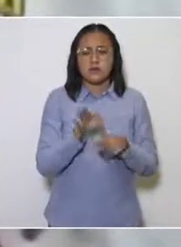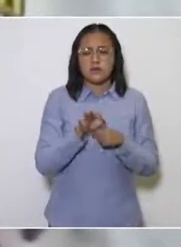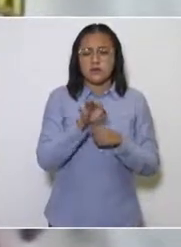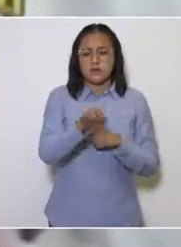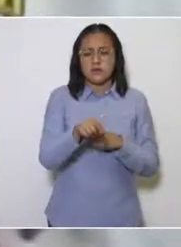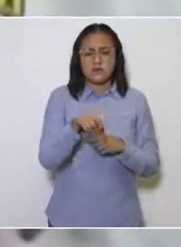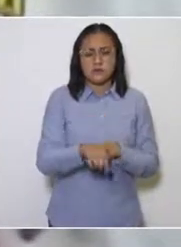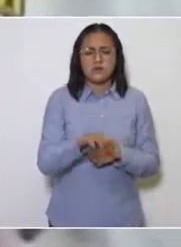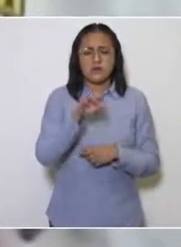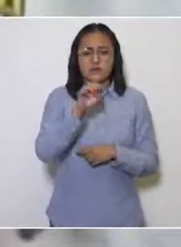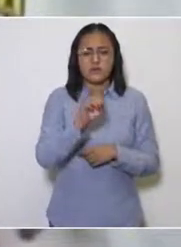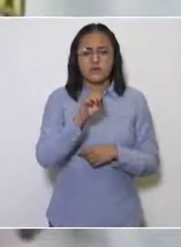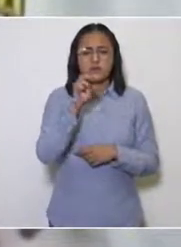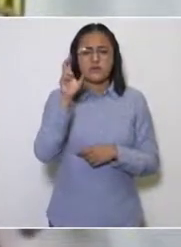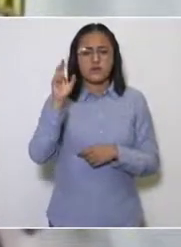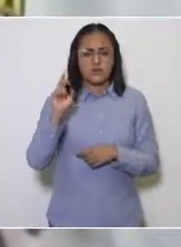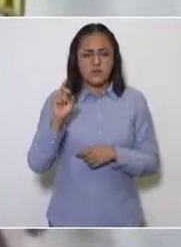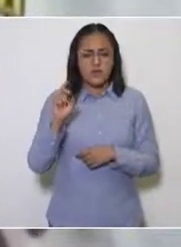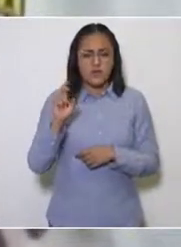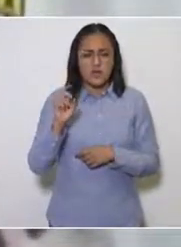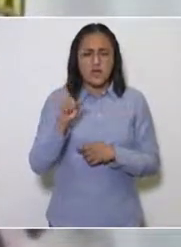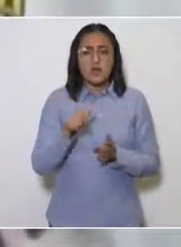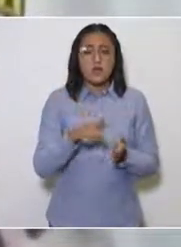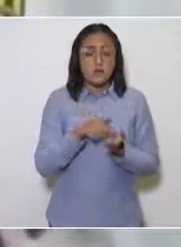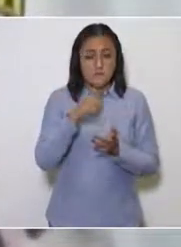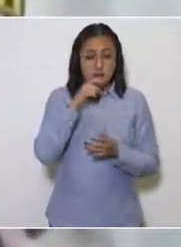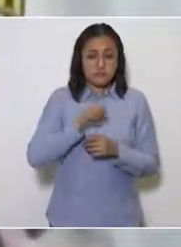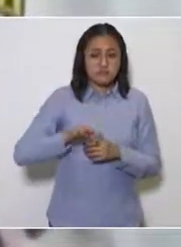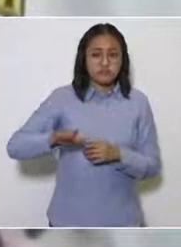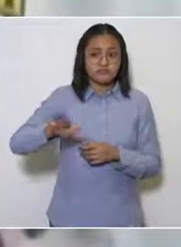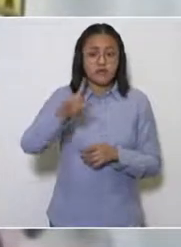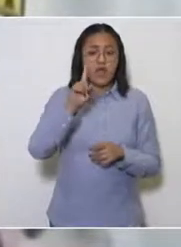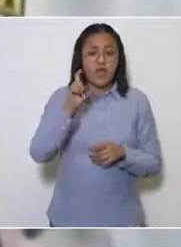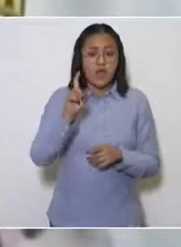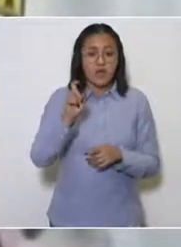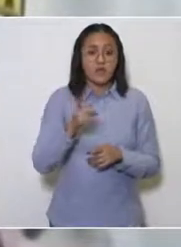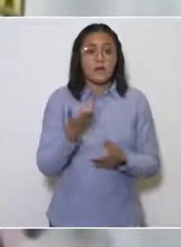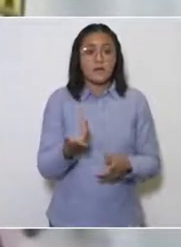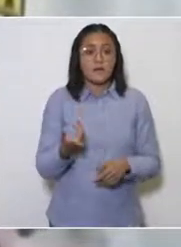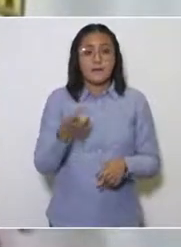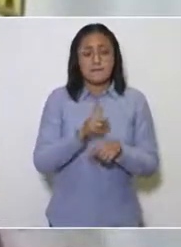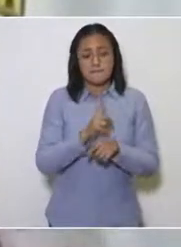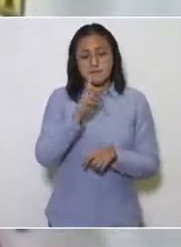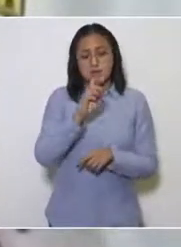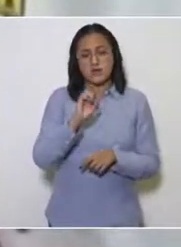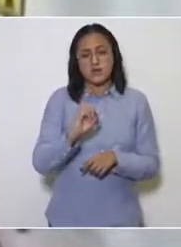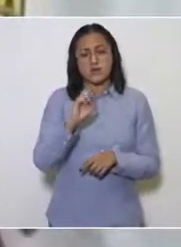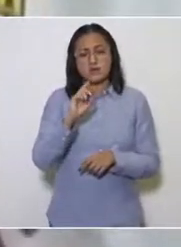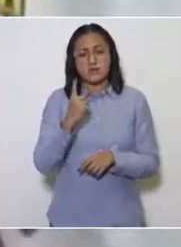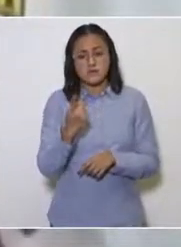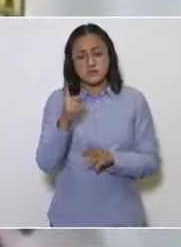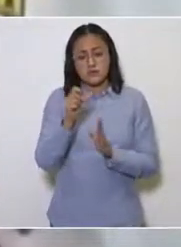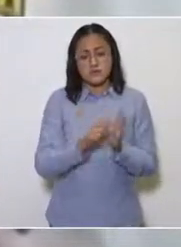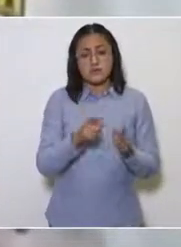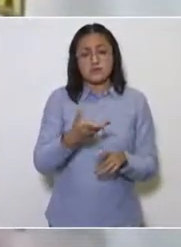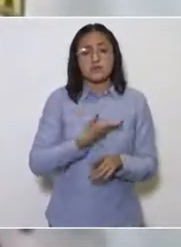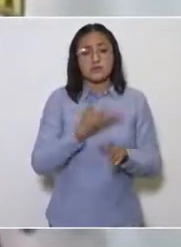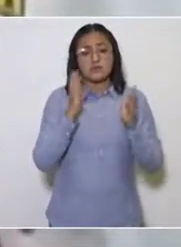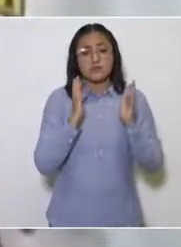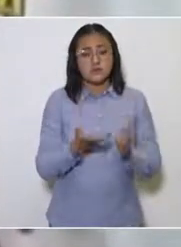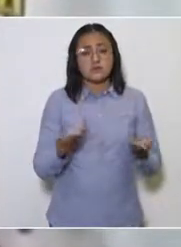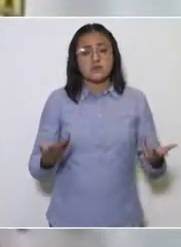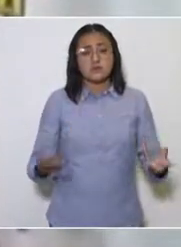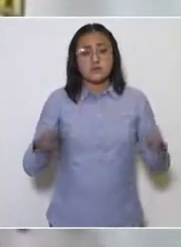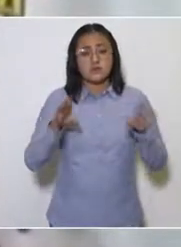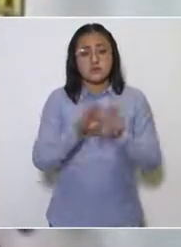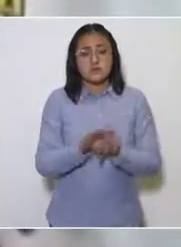riego 030 y para el día 30 o 31 de este mes estarán ya